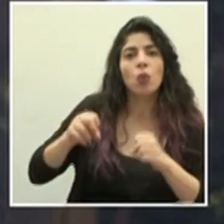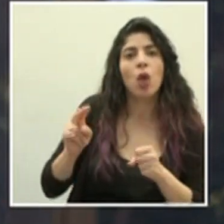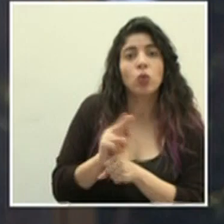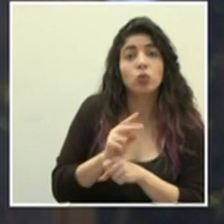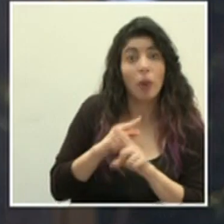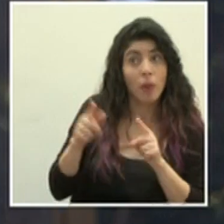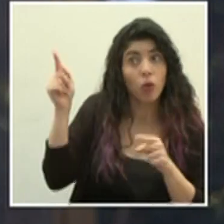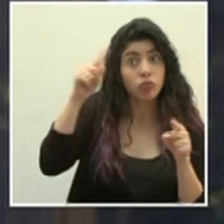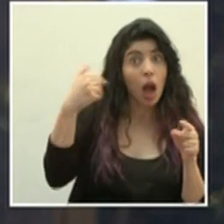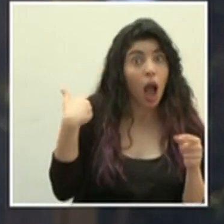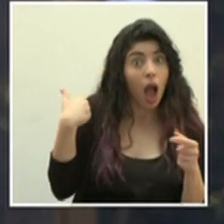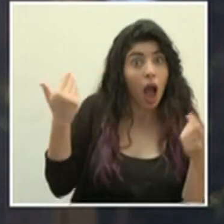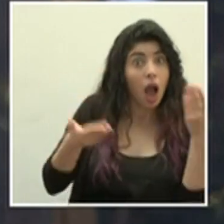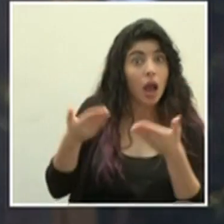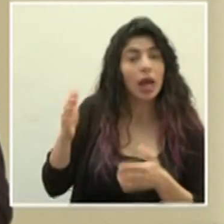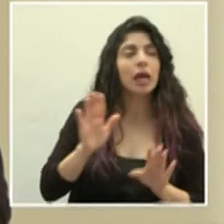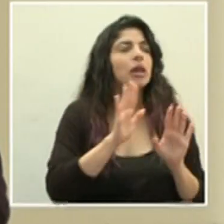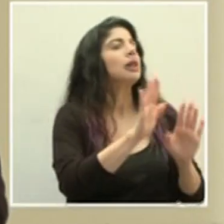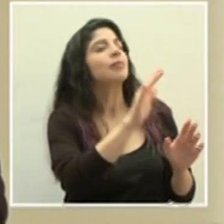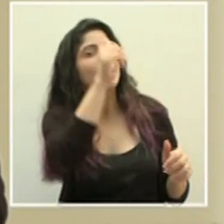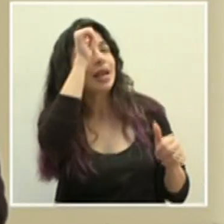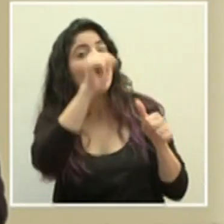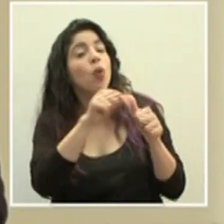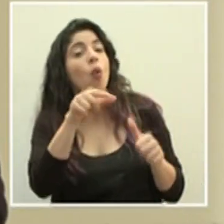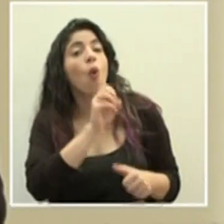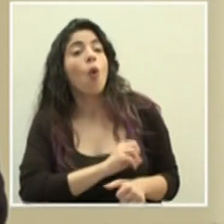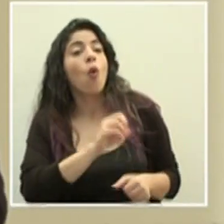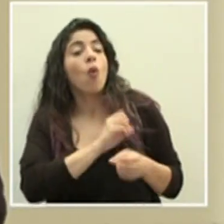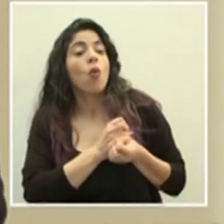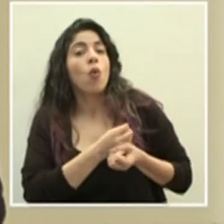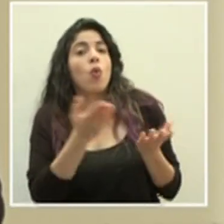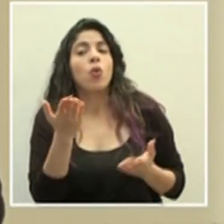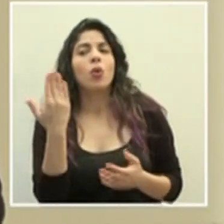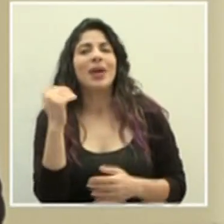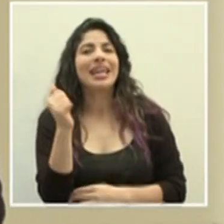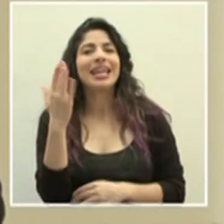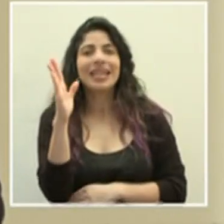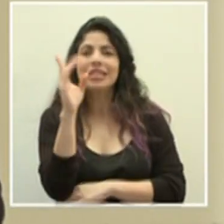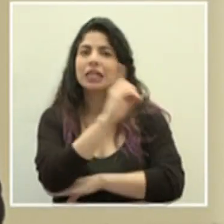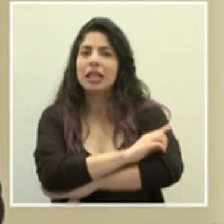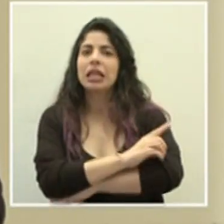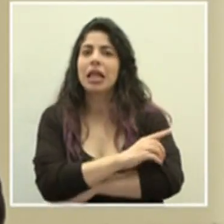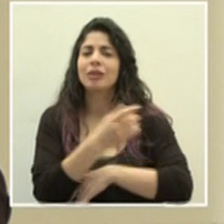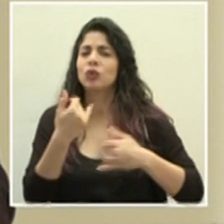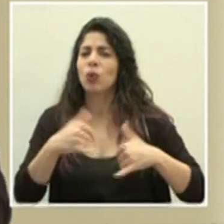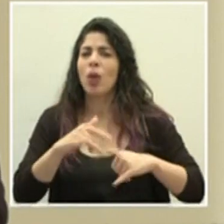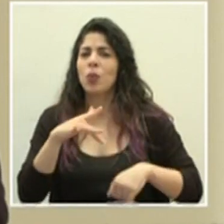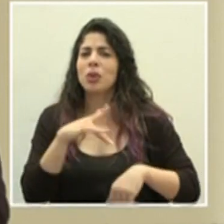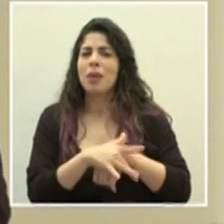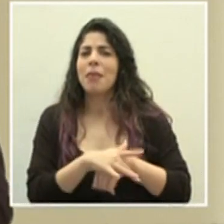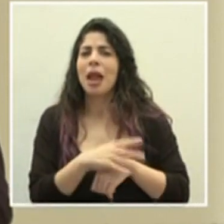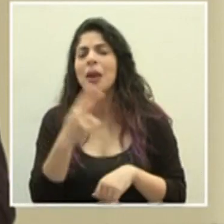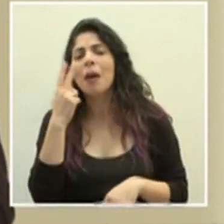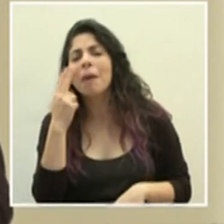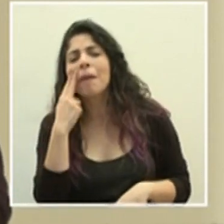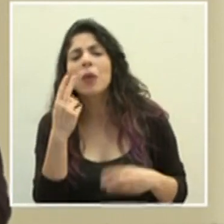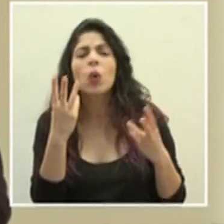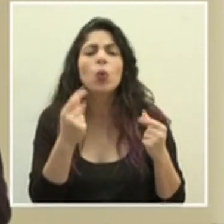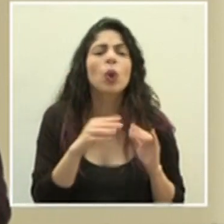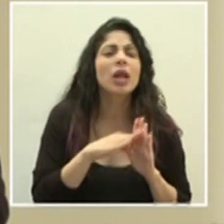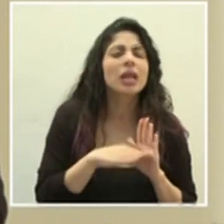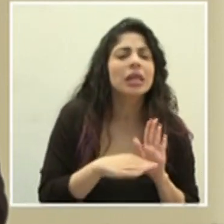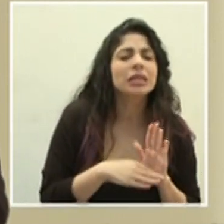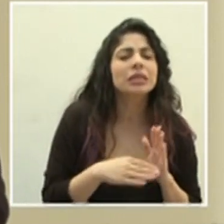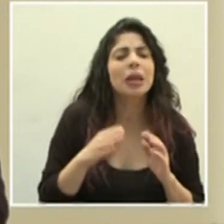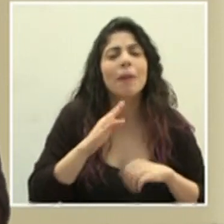habido aportes, es la consulta. Recordemos que esto se lanzó oficialmente hace escasos 15 días. Todavía es temprano para empezar a ya hacer la lista de